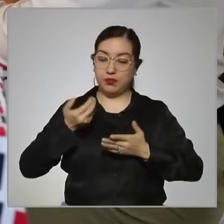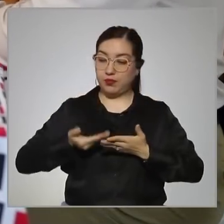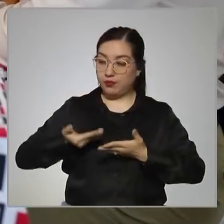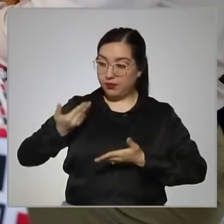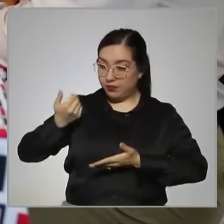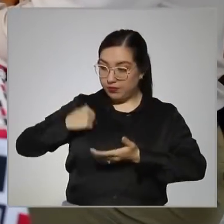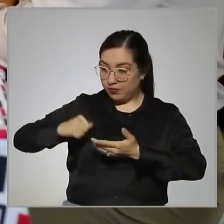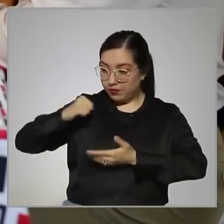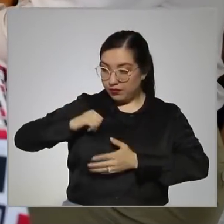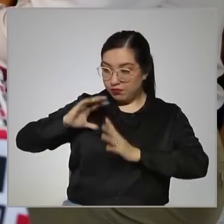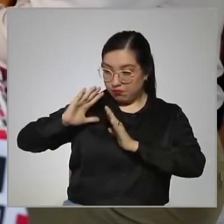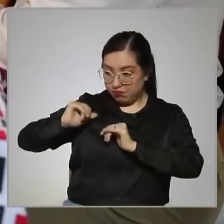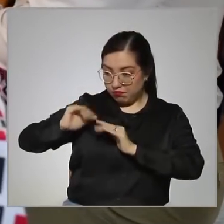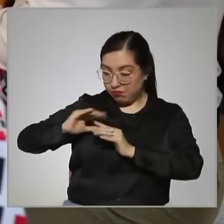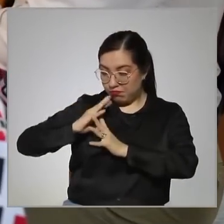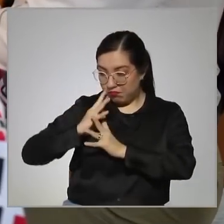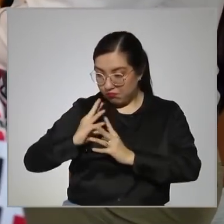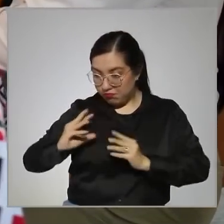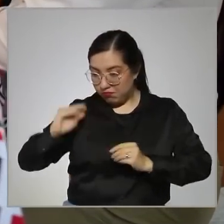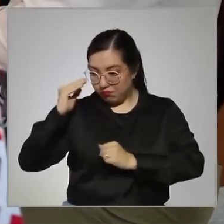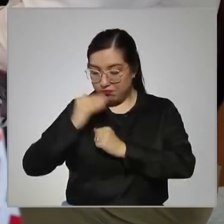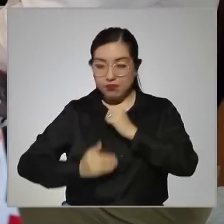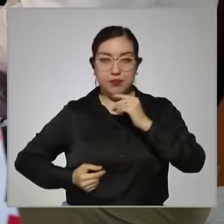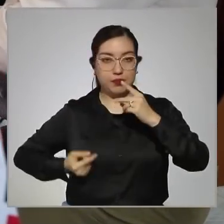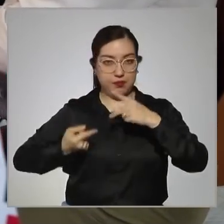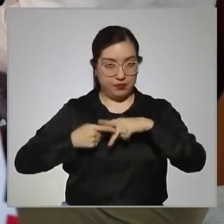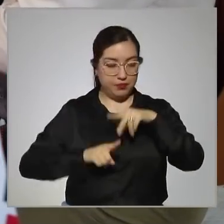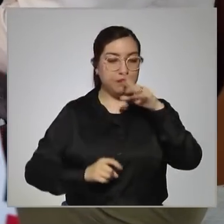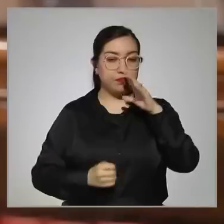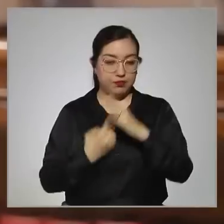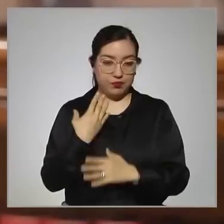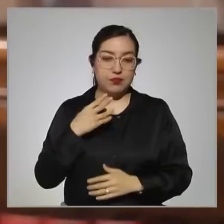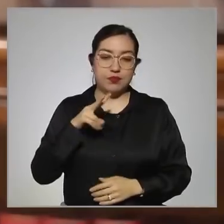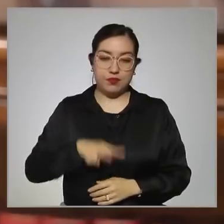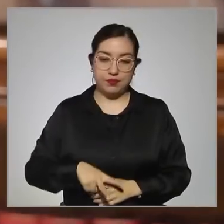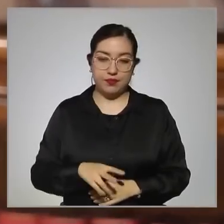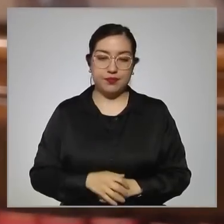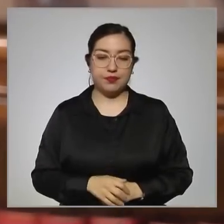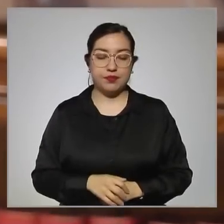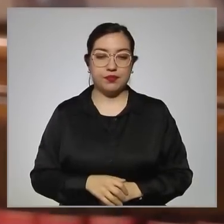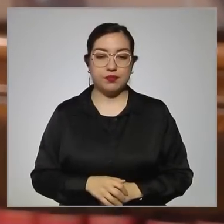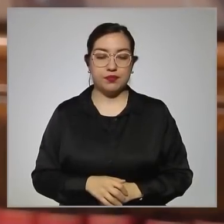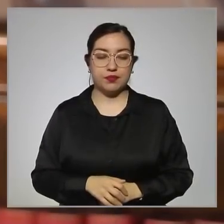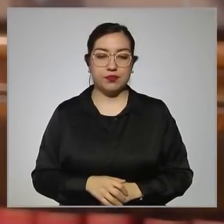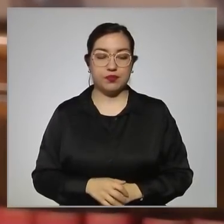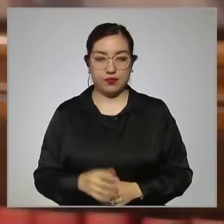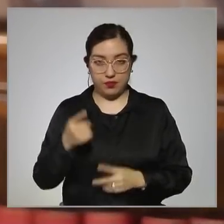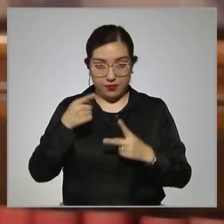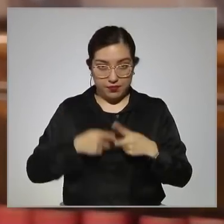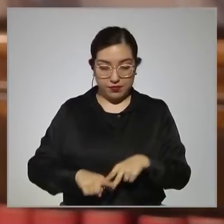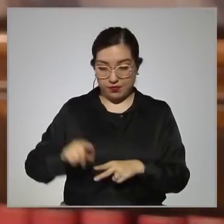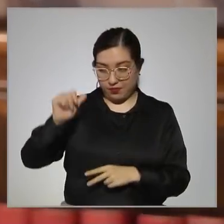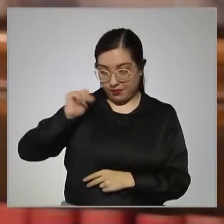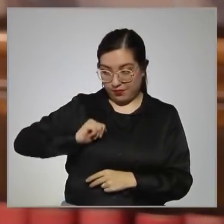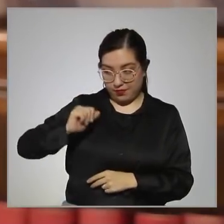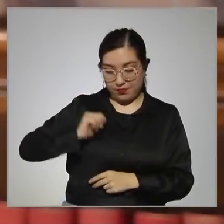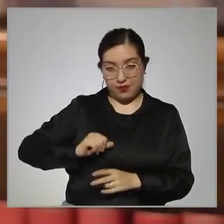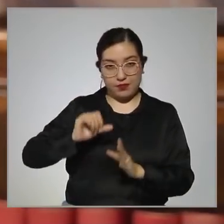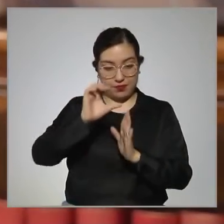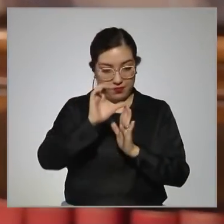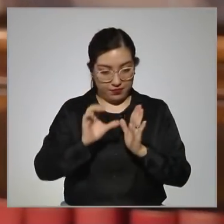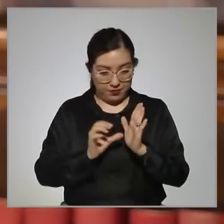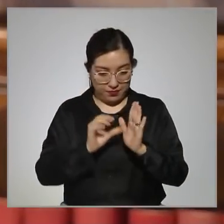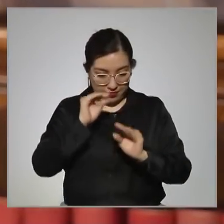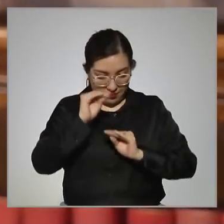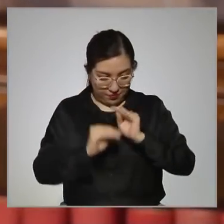ciclo y también iniciar el nuevo ciclo. Cuando se crea el calendario, ya se tienen